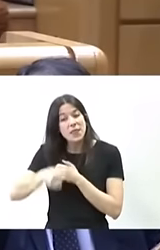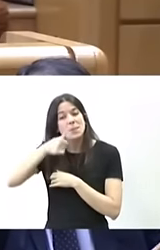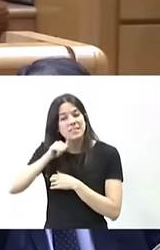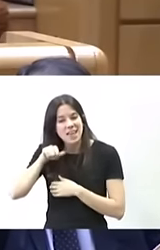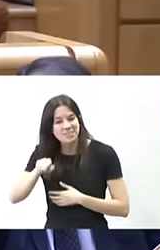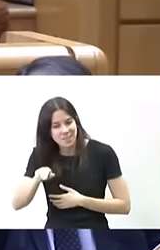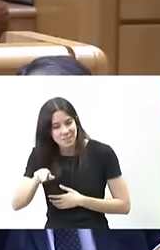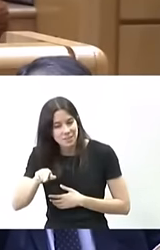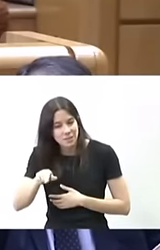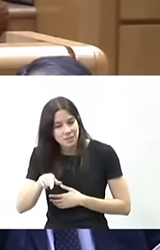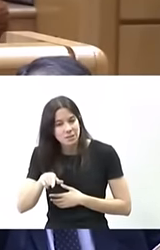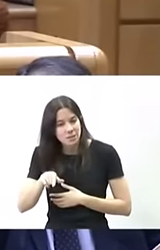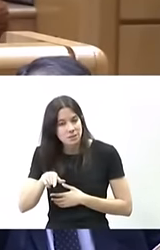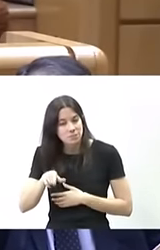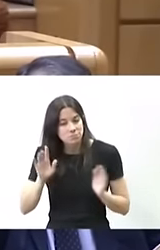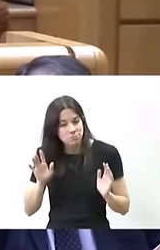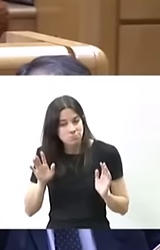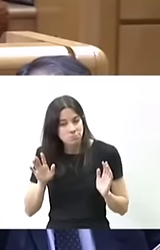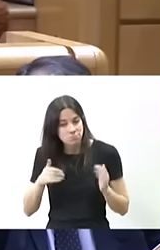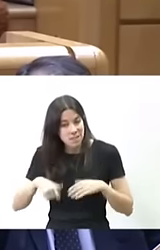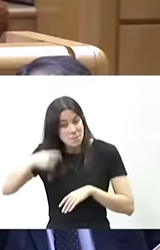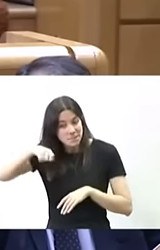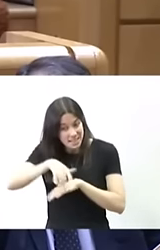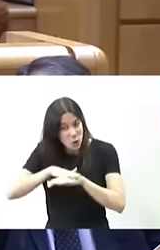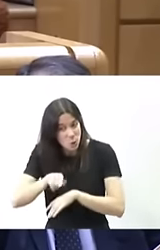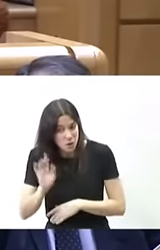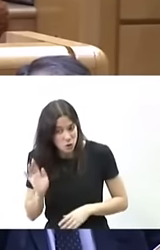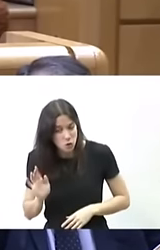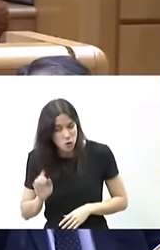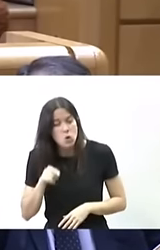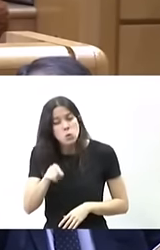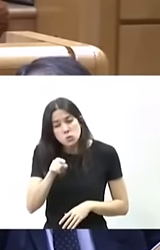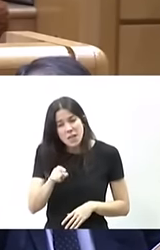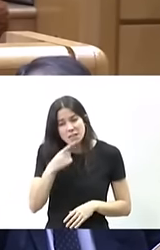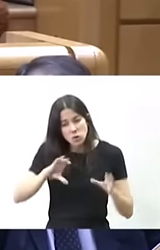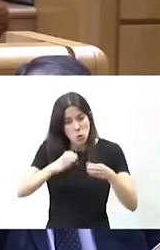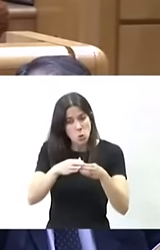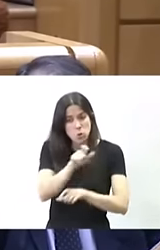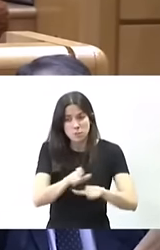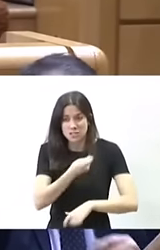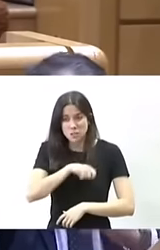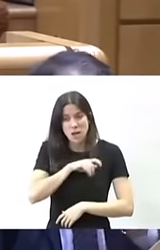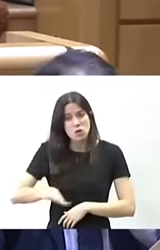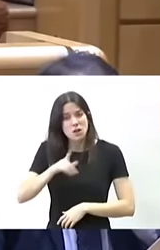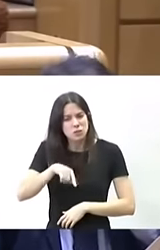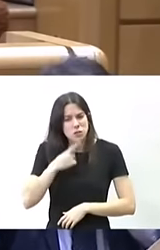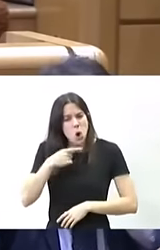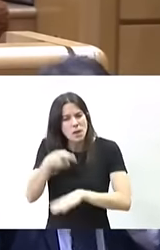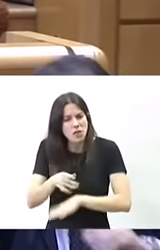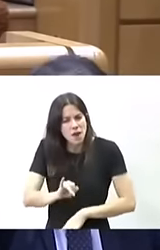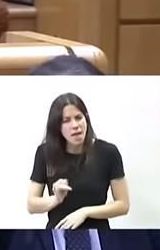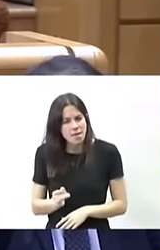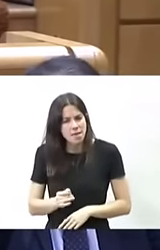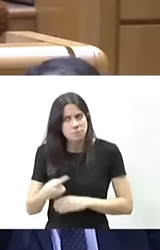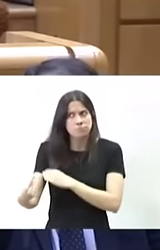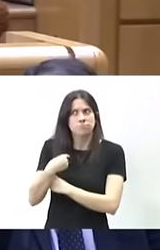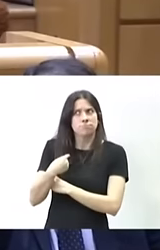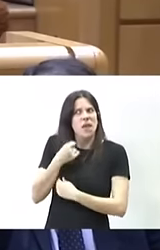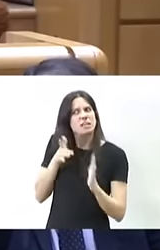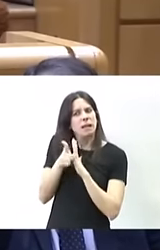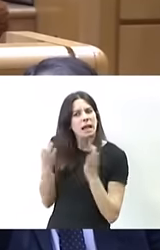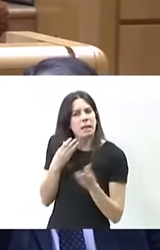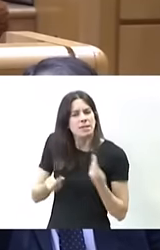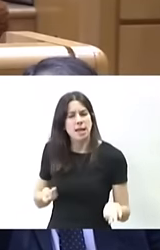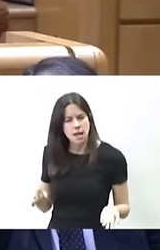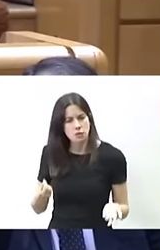Gobierno y del señor Sánchez. Y ustedes tienen una obligación con el conjunto de los españoles de explicarles a los ciudadanos qué es lo que hicieron. ¿Por qué